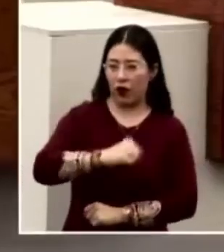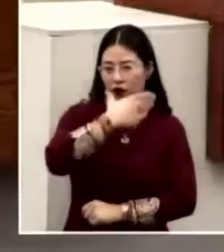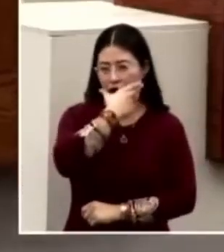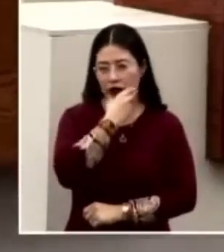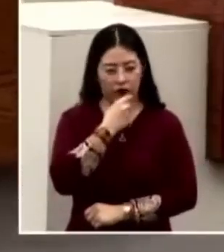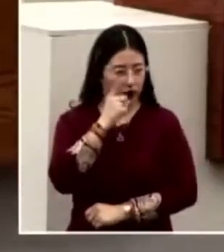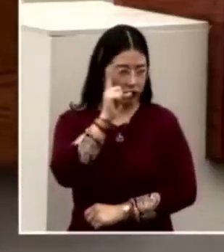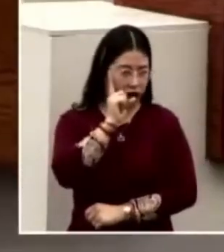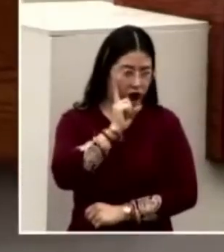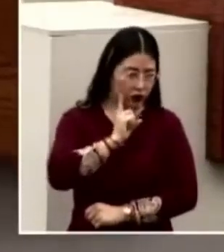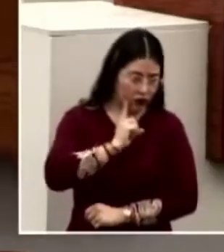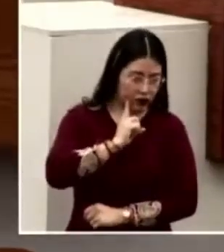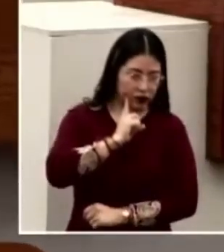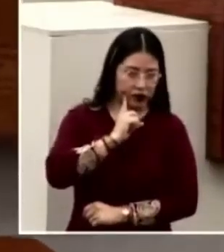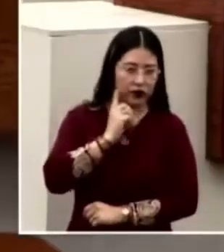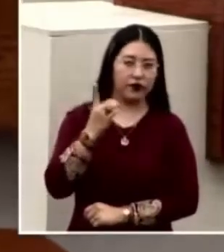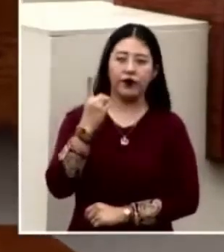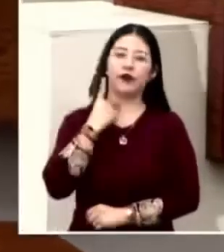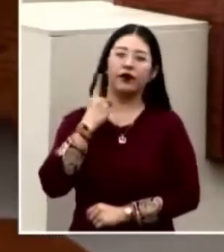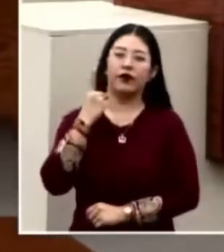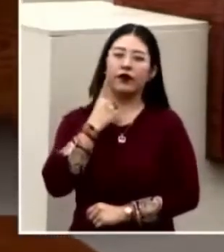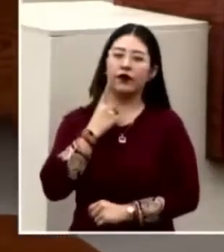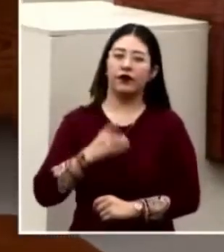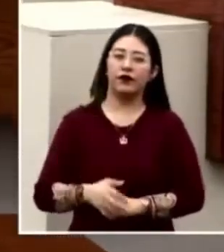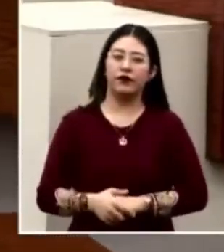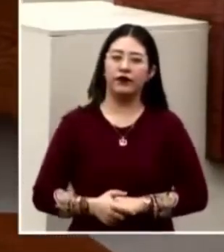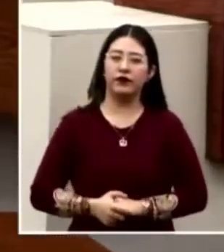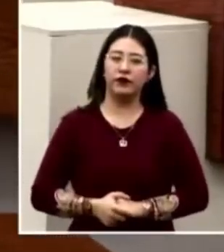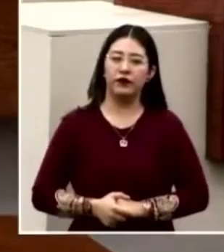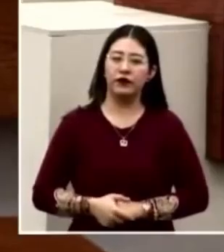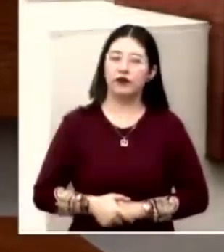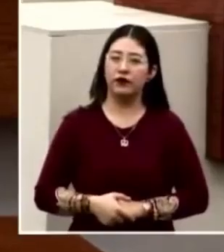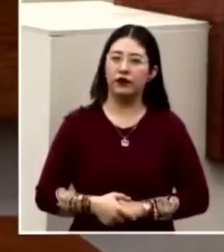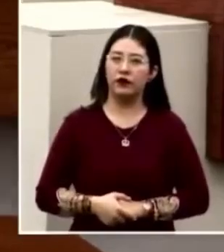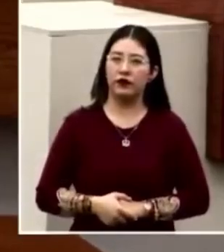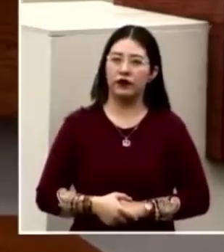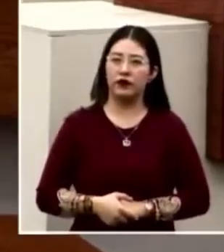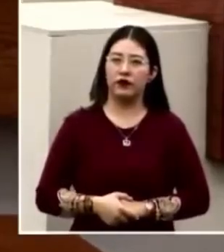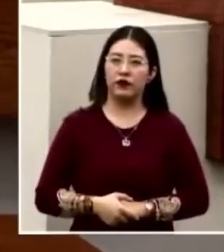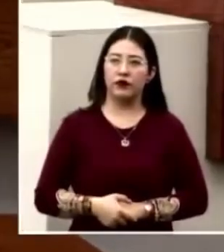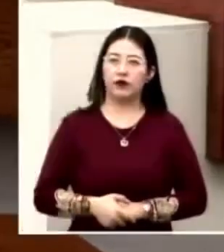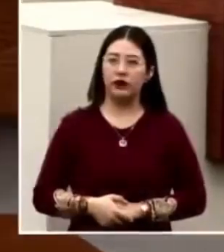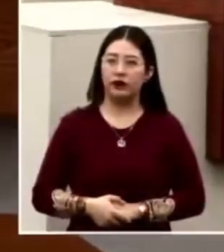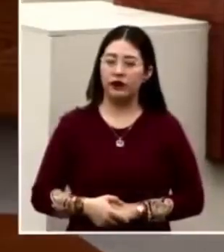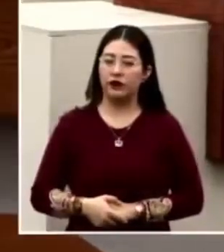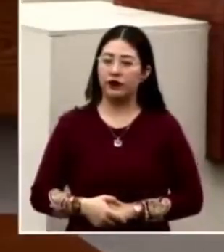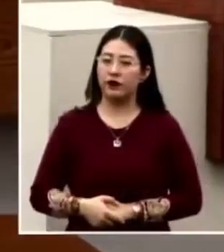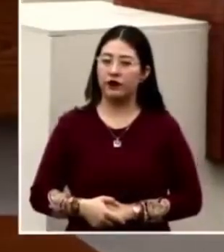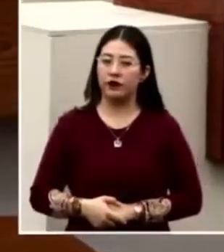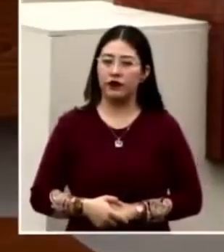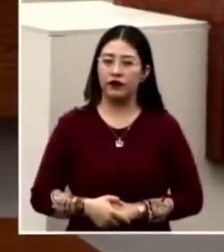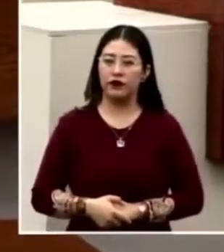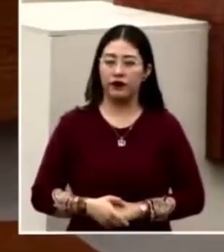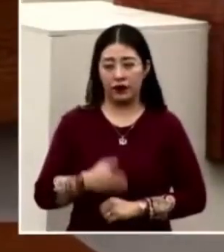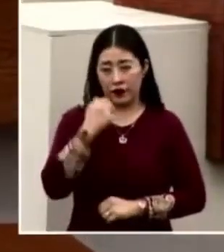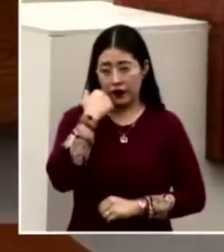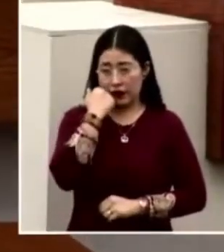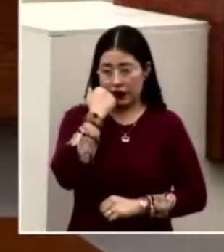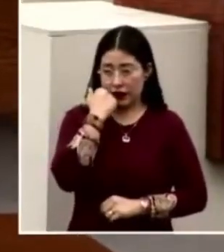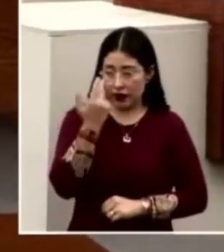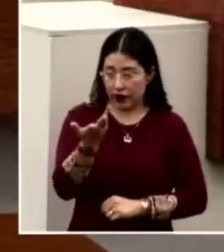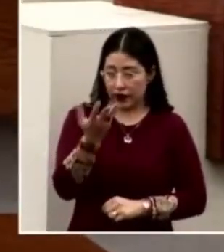y señores diputados. Antes que nada, yo quiero